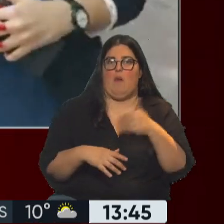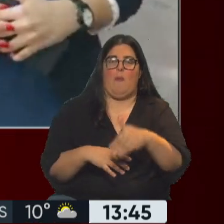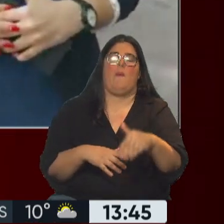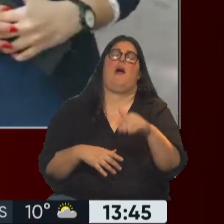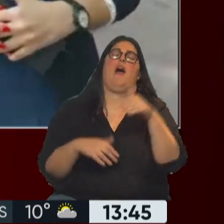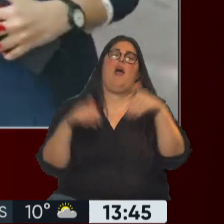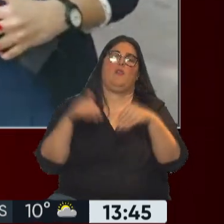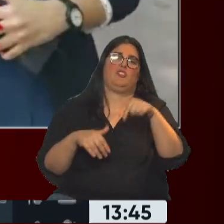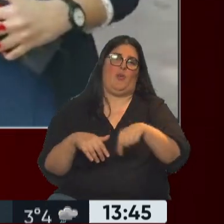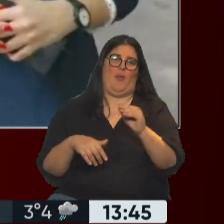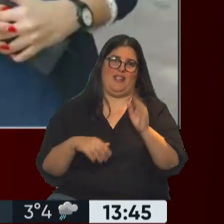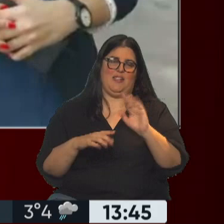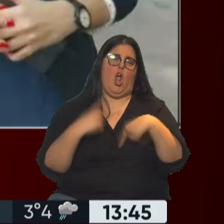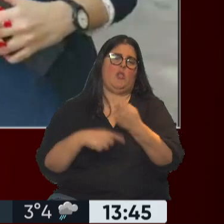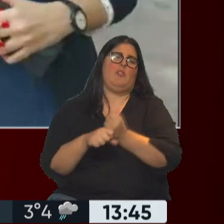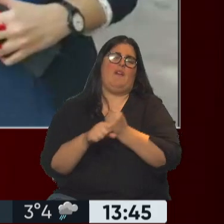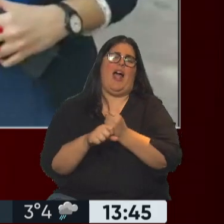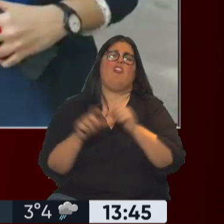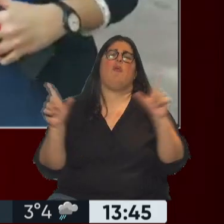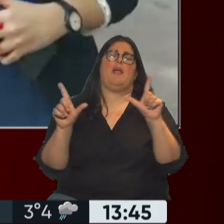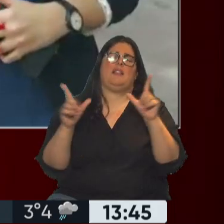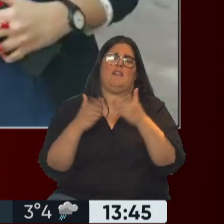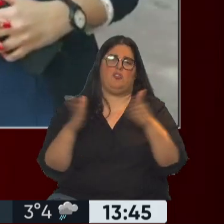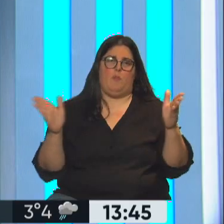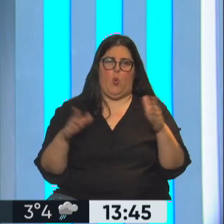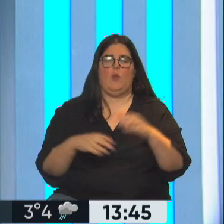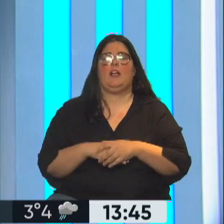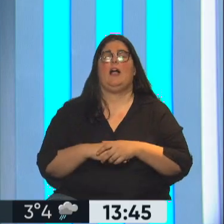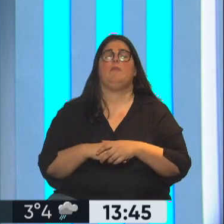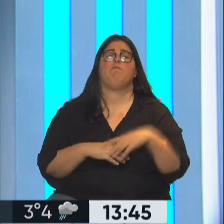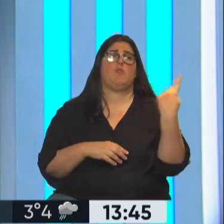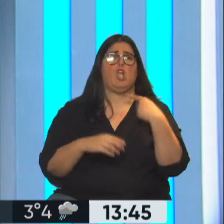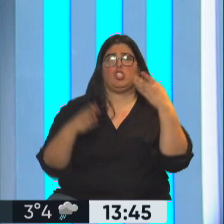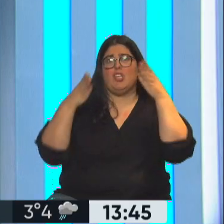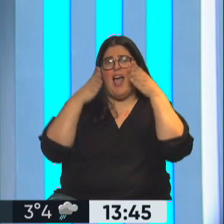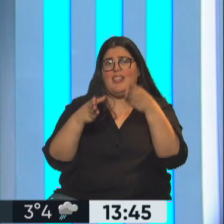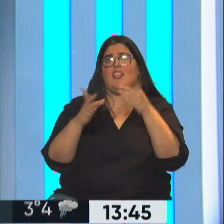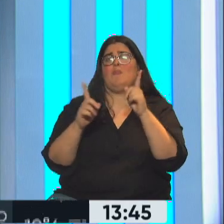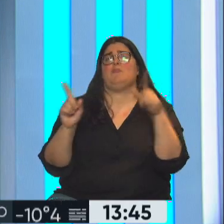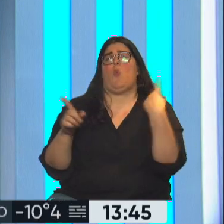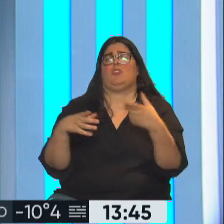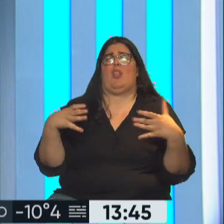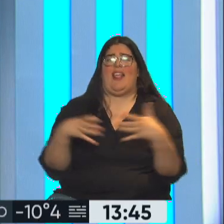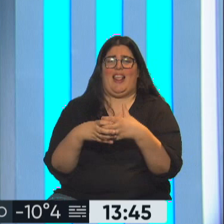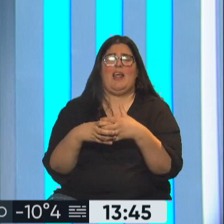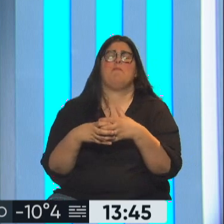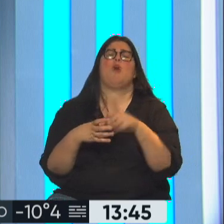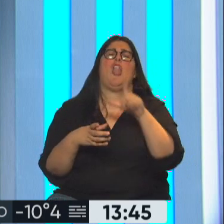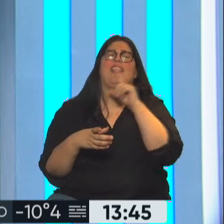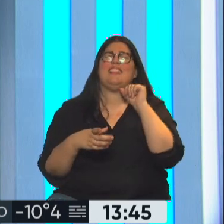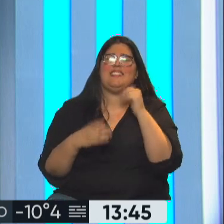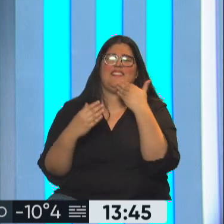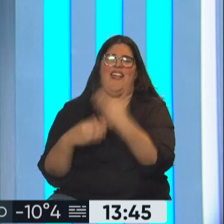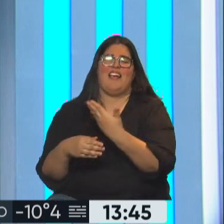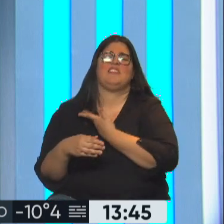comicios en Brasil. Seguimos trabajando para el noticiero de la televisión pública. Estaremos muy atentos al trabajo allí de nuestro equipo. Allí Leticia Martínez le